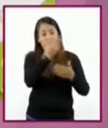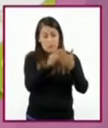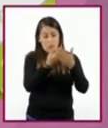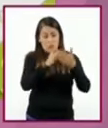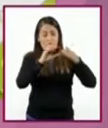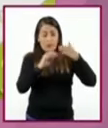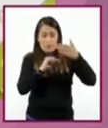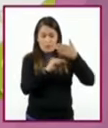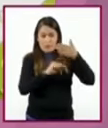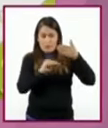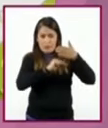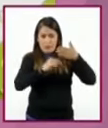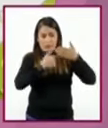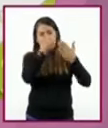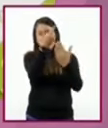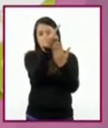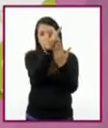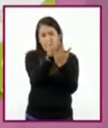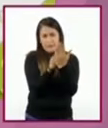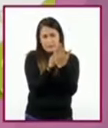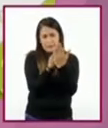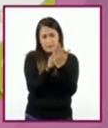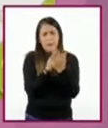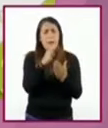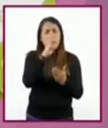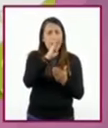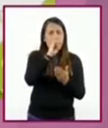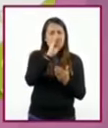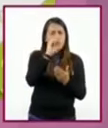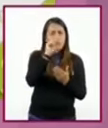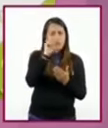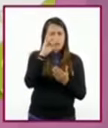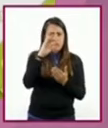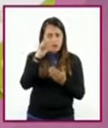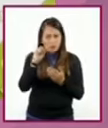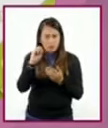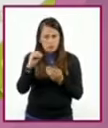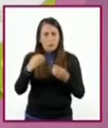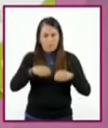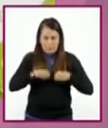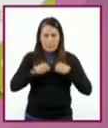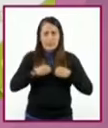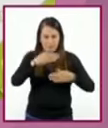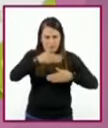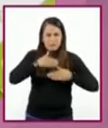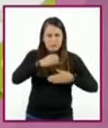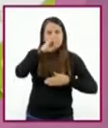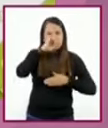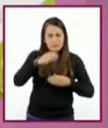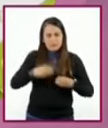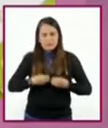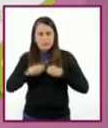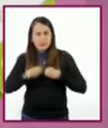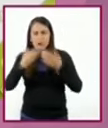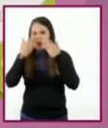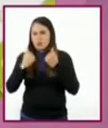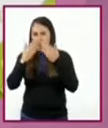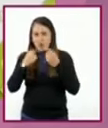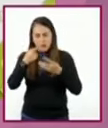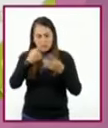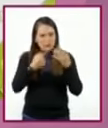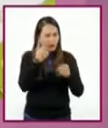elaboren un listado de los factores bióticos y abióticos que identifiquen en su maceta o jardinera